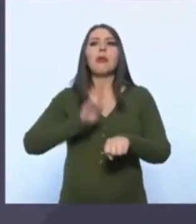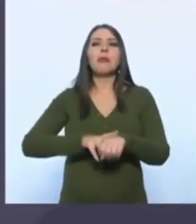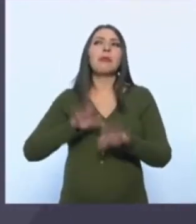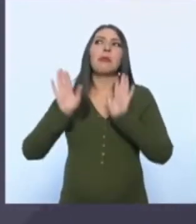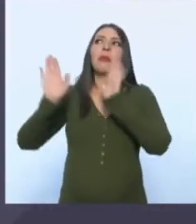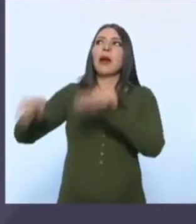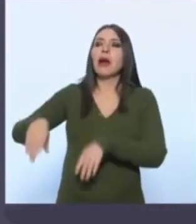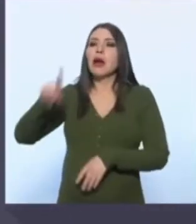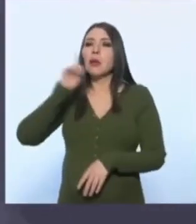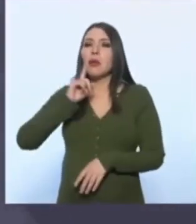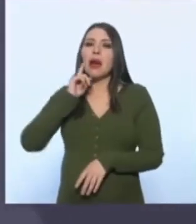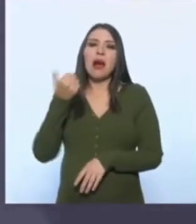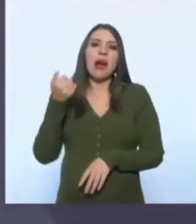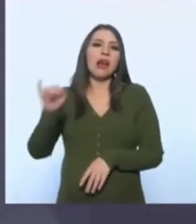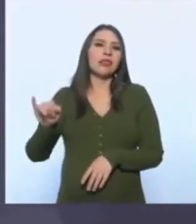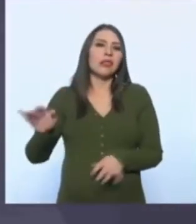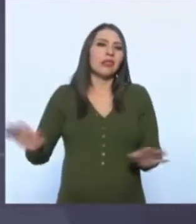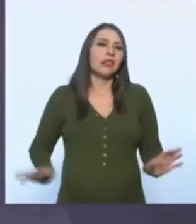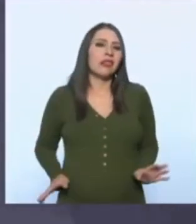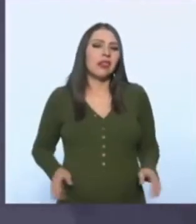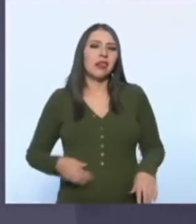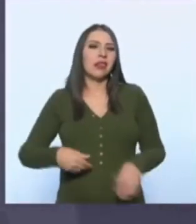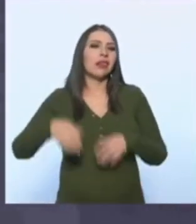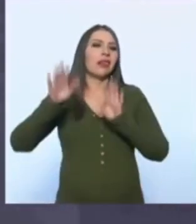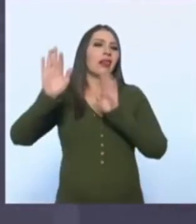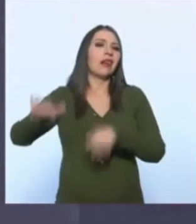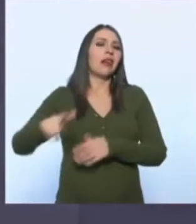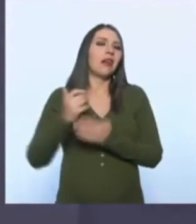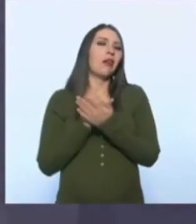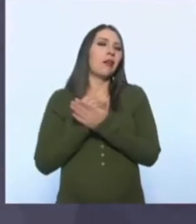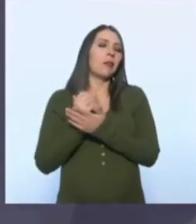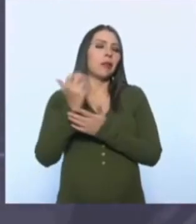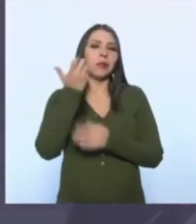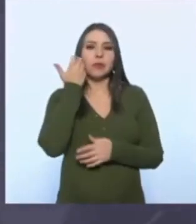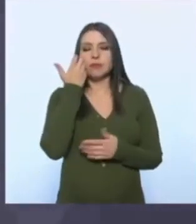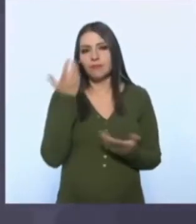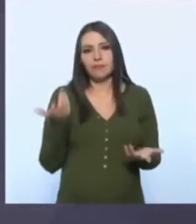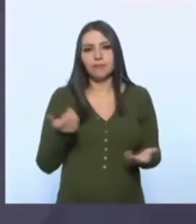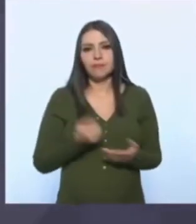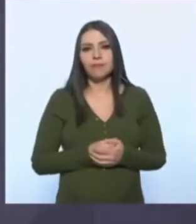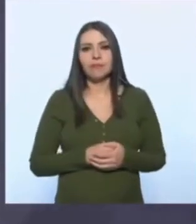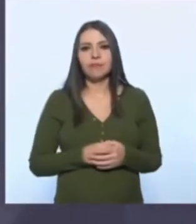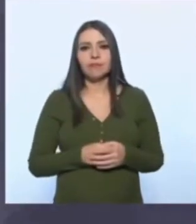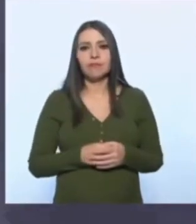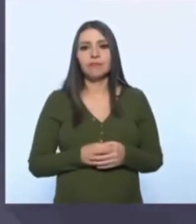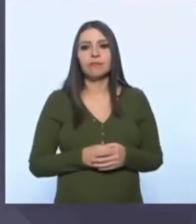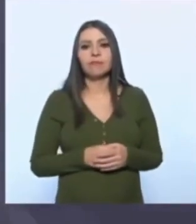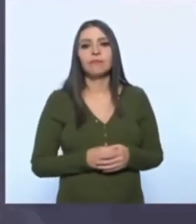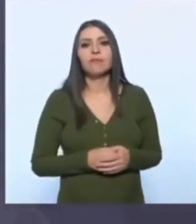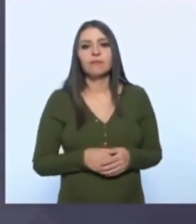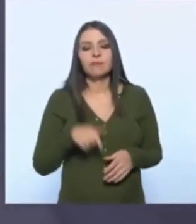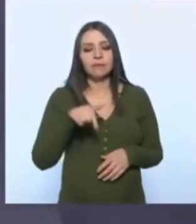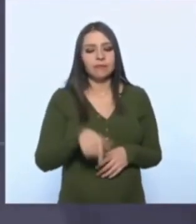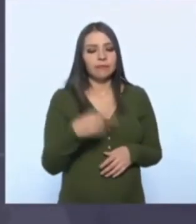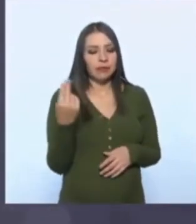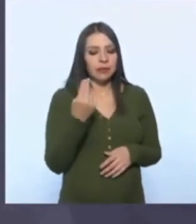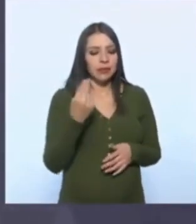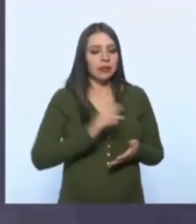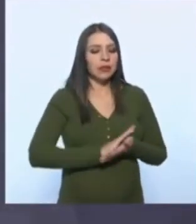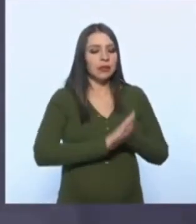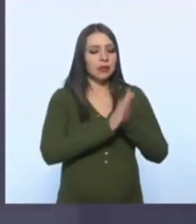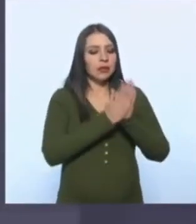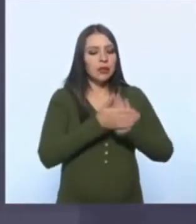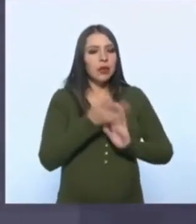para nada es normal. Sí, ¿no? Yo creo que se necesita una revolución de la conciencia, una reeducación, repensarnos como